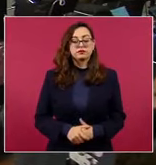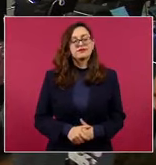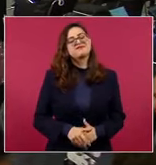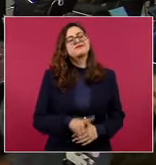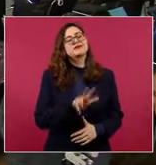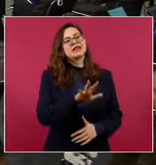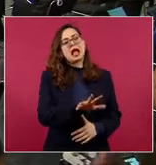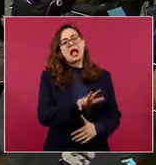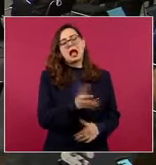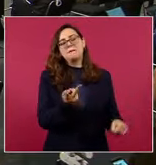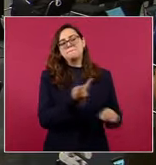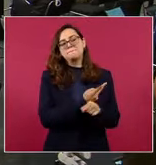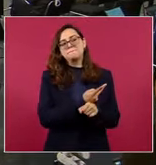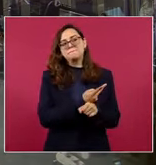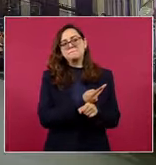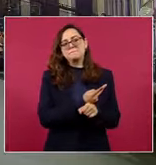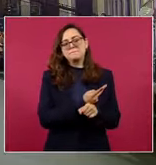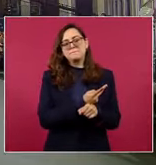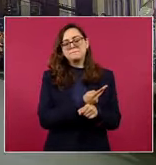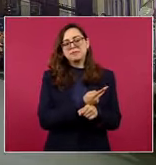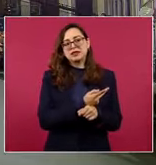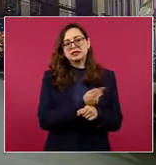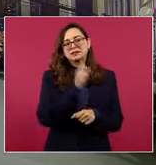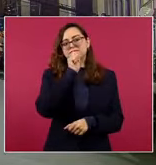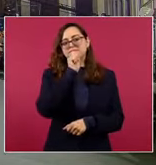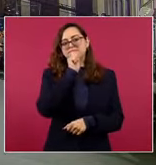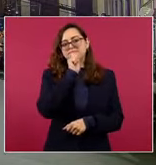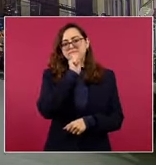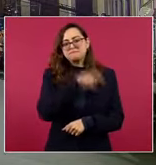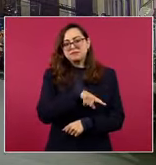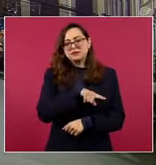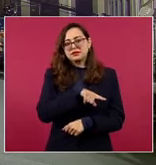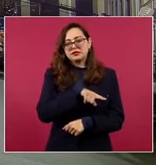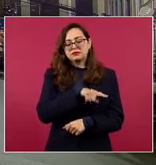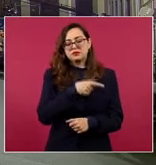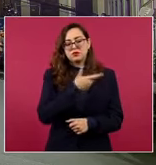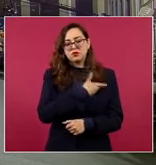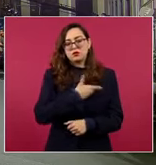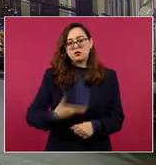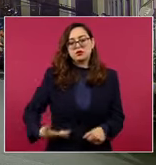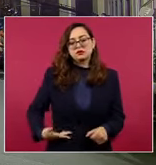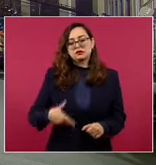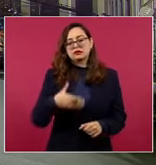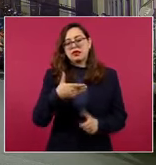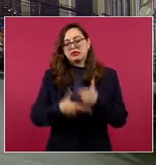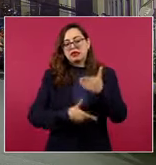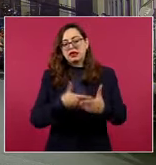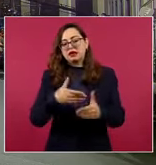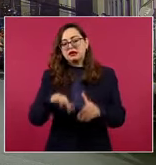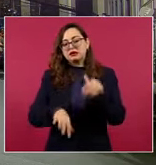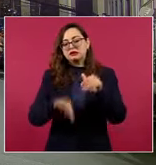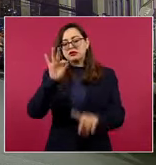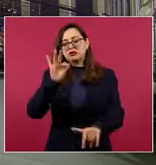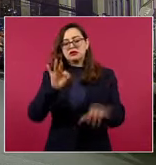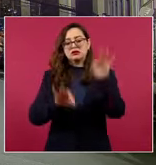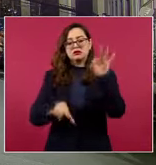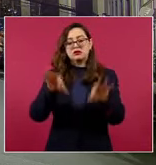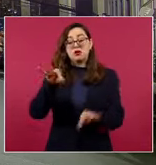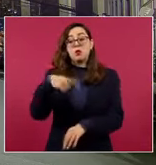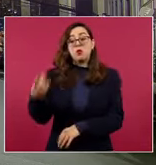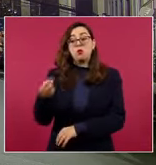lo que se destapó, pues sí, en efecto, en este proceso de selección de presidente, presidenta de la Suprema Corte, que es lo que tiene que ver con